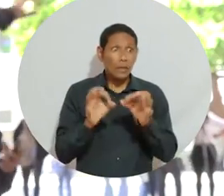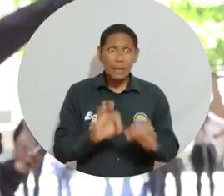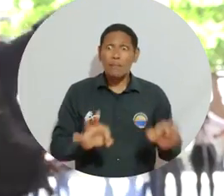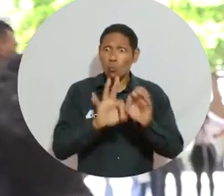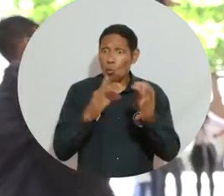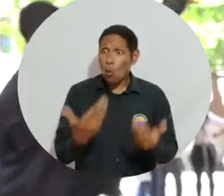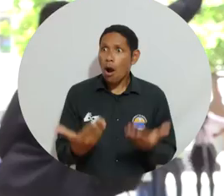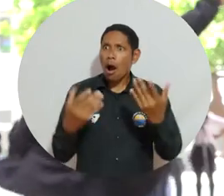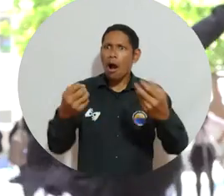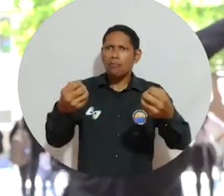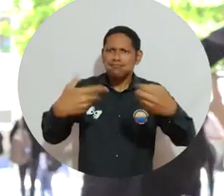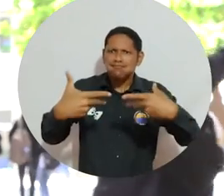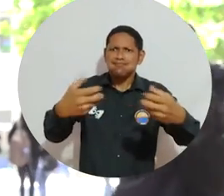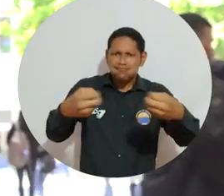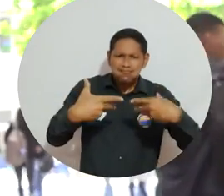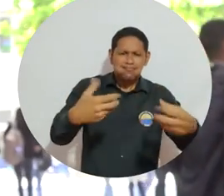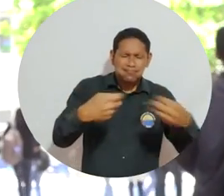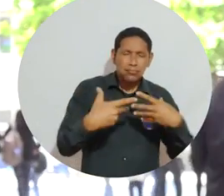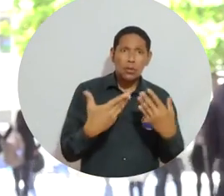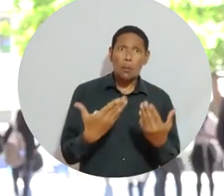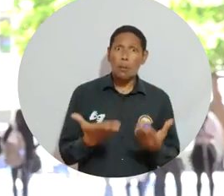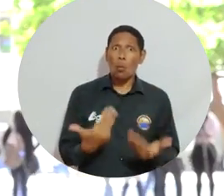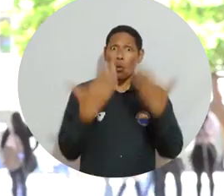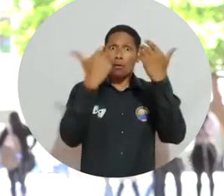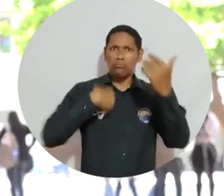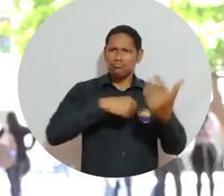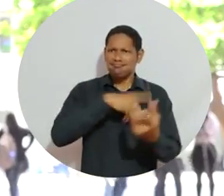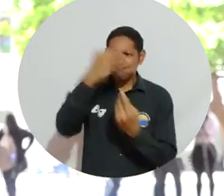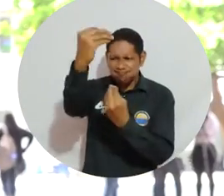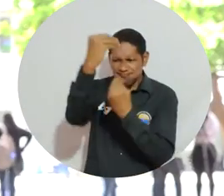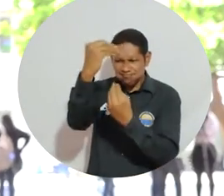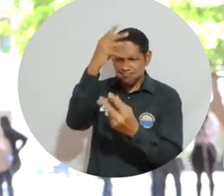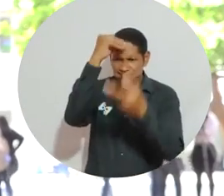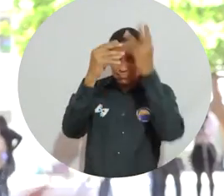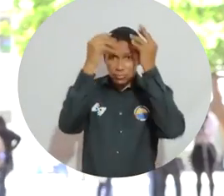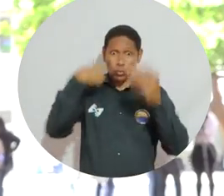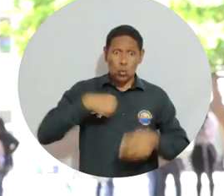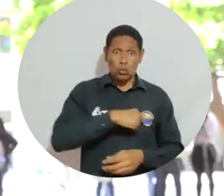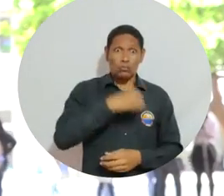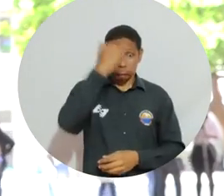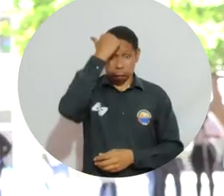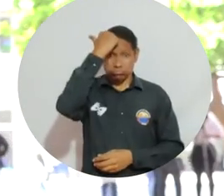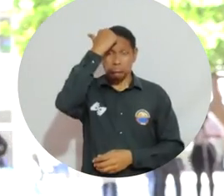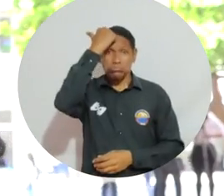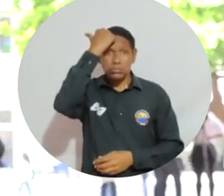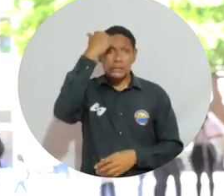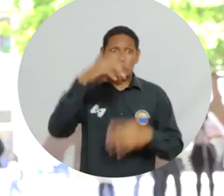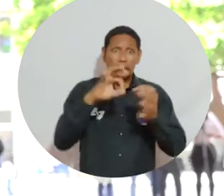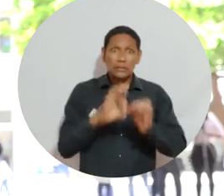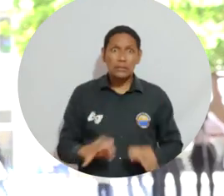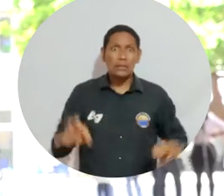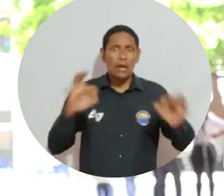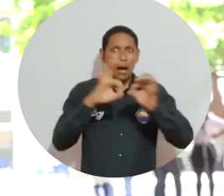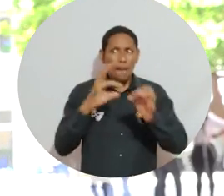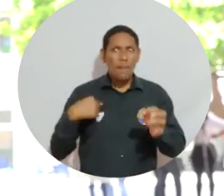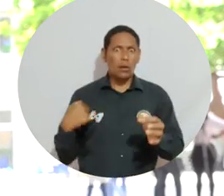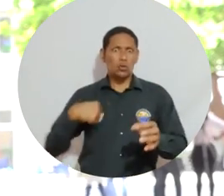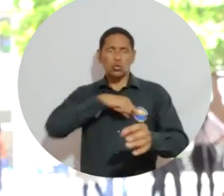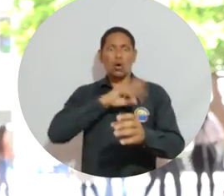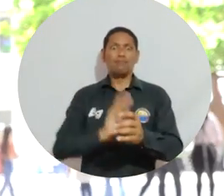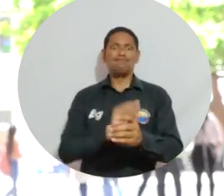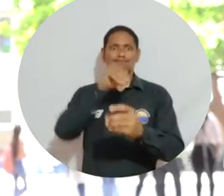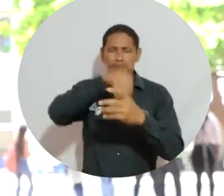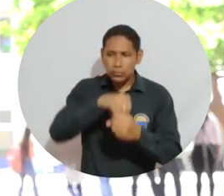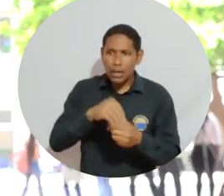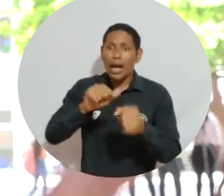de enseñarnos y nosotros en el rol en que nos encontramos, porque somos educadores, estamos